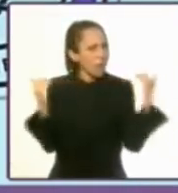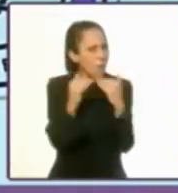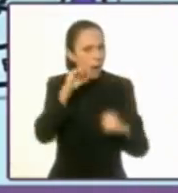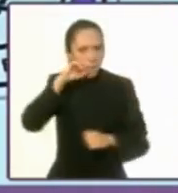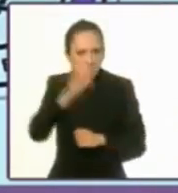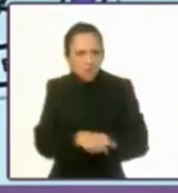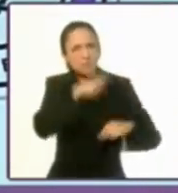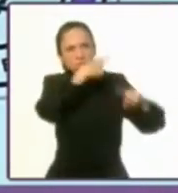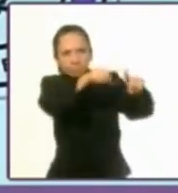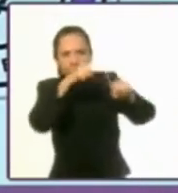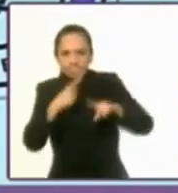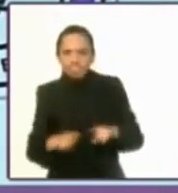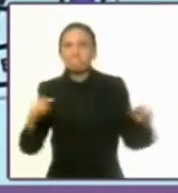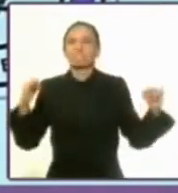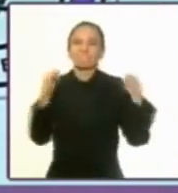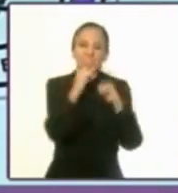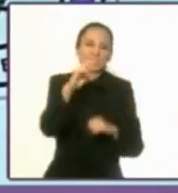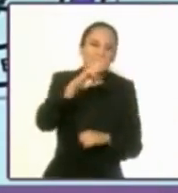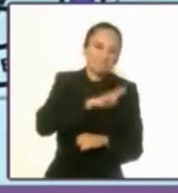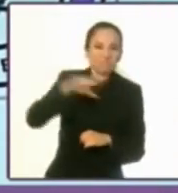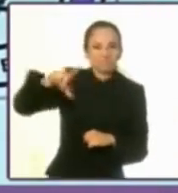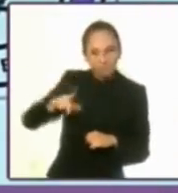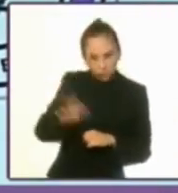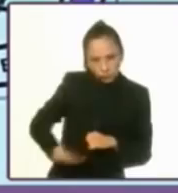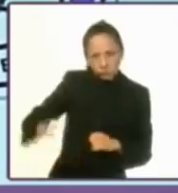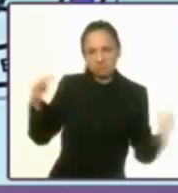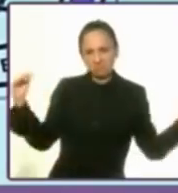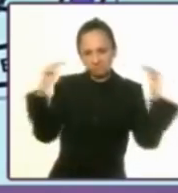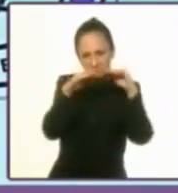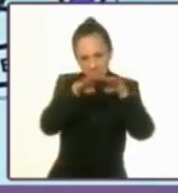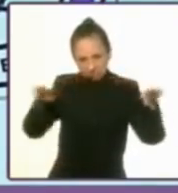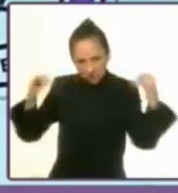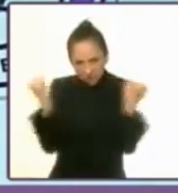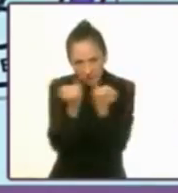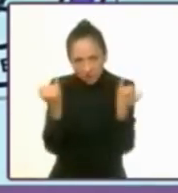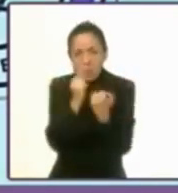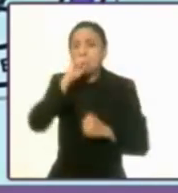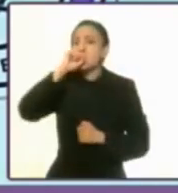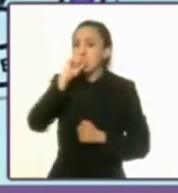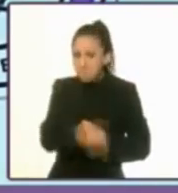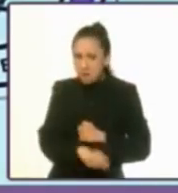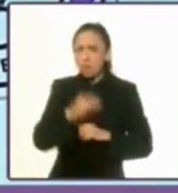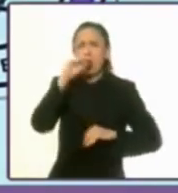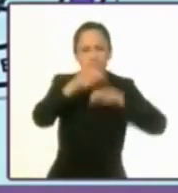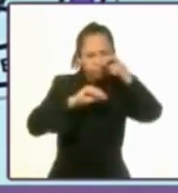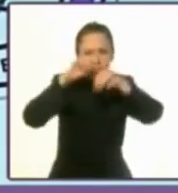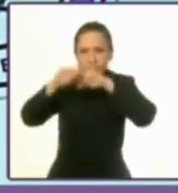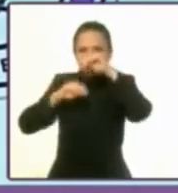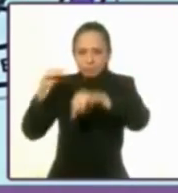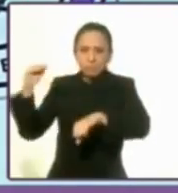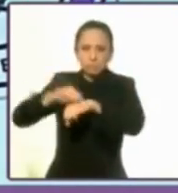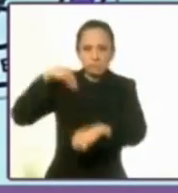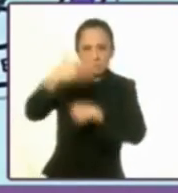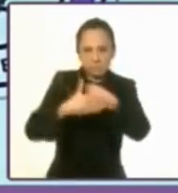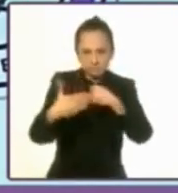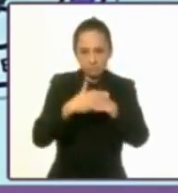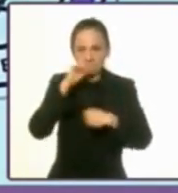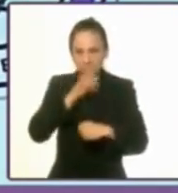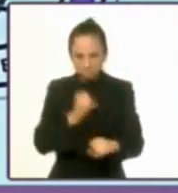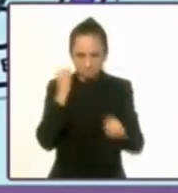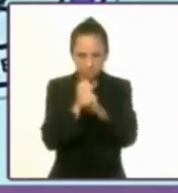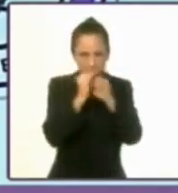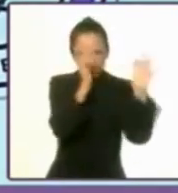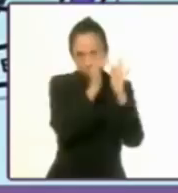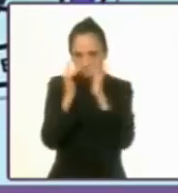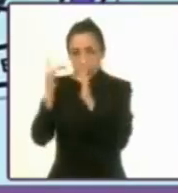mejores instituciones públicas pondremos con conectividad en todas esas planteles para que maestros y